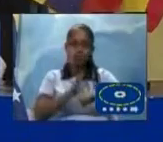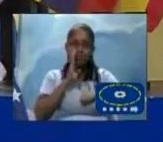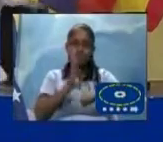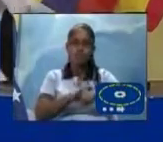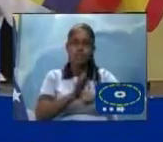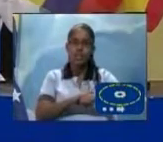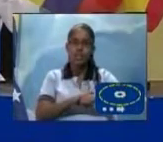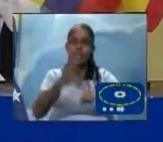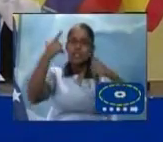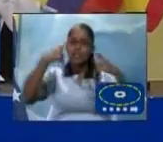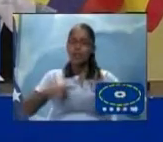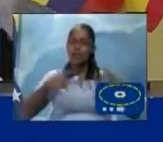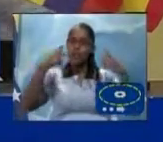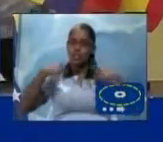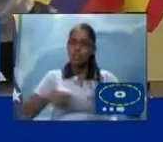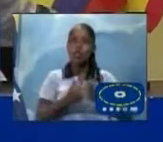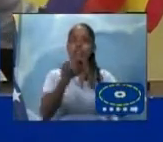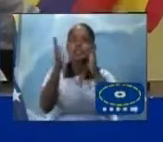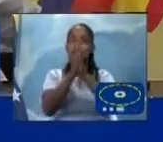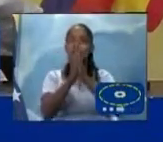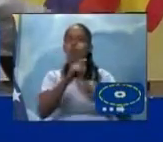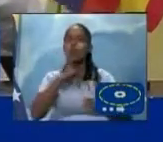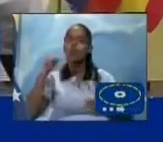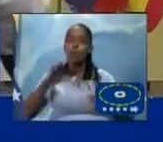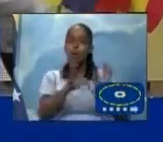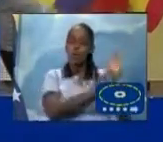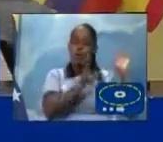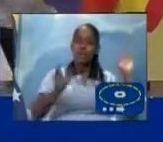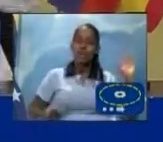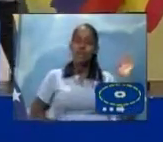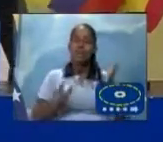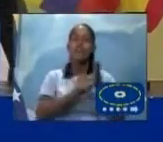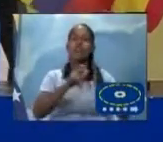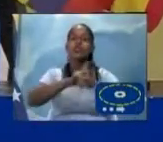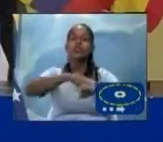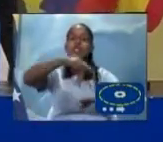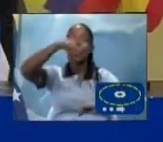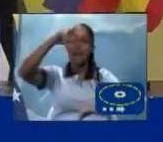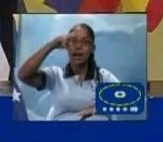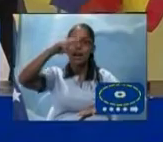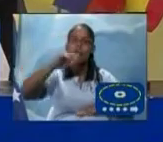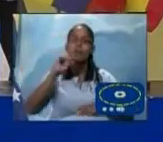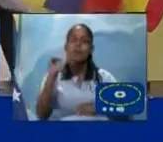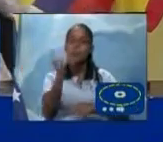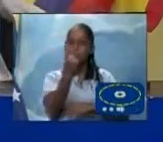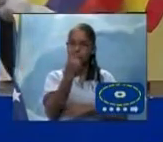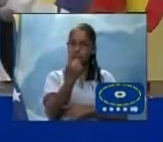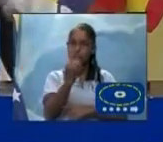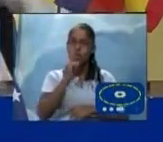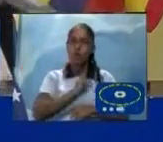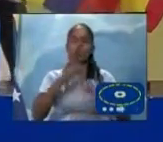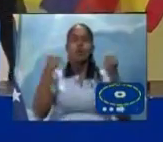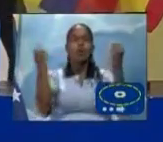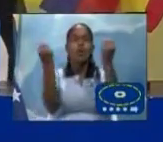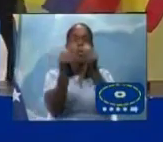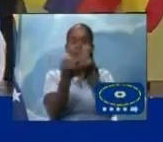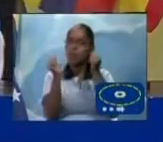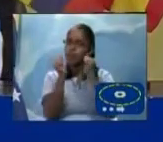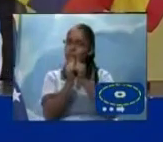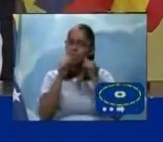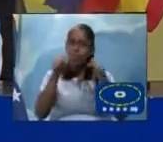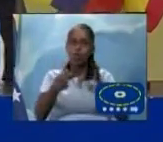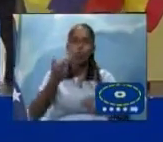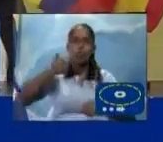vestido de incorrupción. Los muertos en Cristo resucitarán primero. Y juntamente